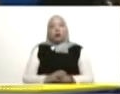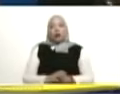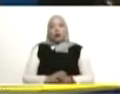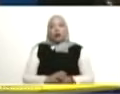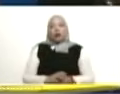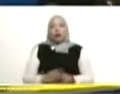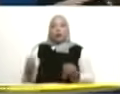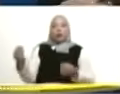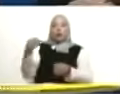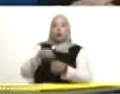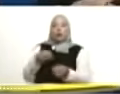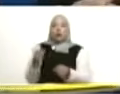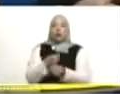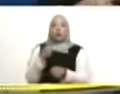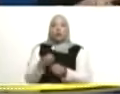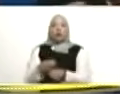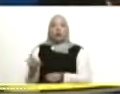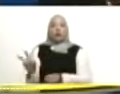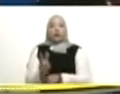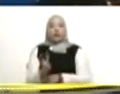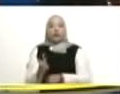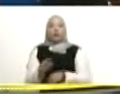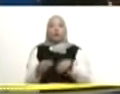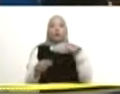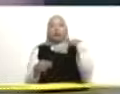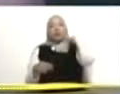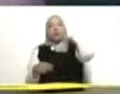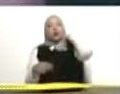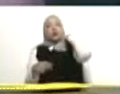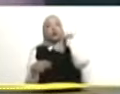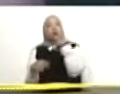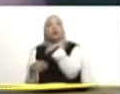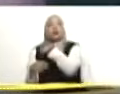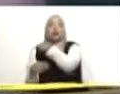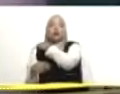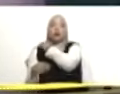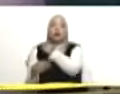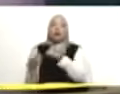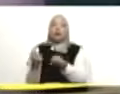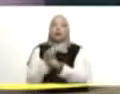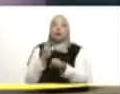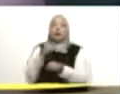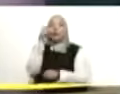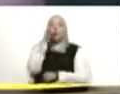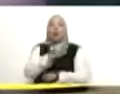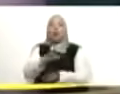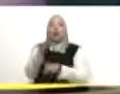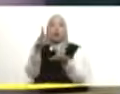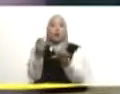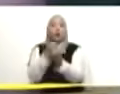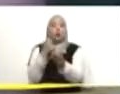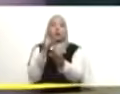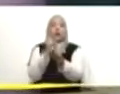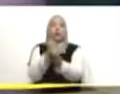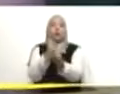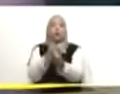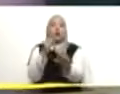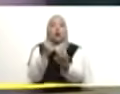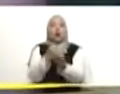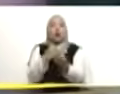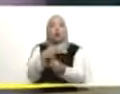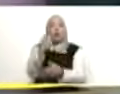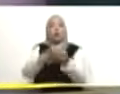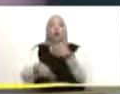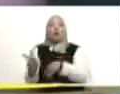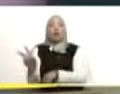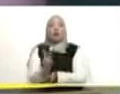la Incubadora País. ¿De qué se trata? La Incubadora País, presidente, se trata de un concurso que se hará semestralmente en nuestro